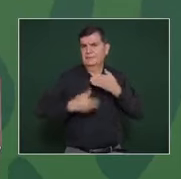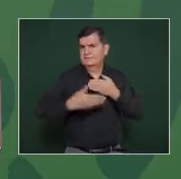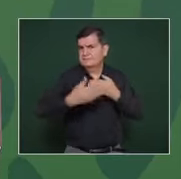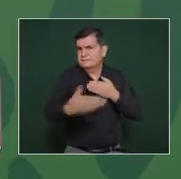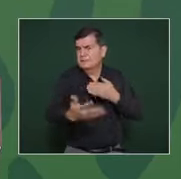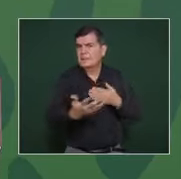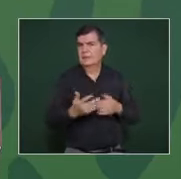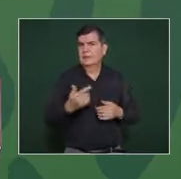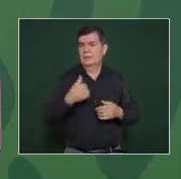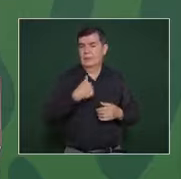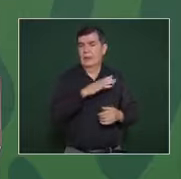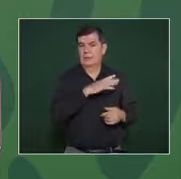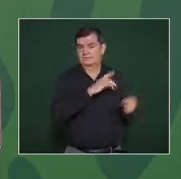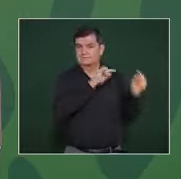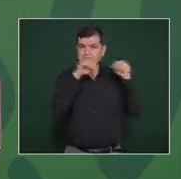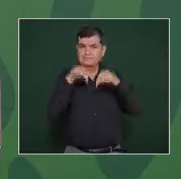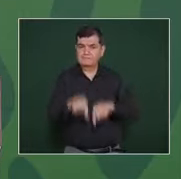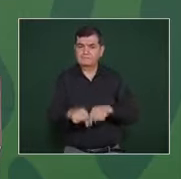Estamos aquí,